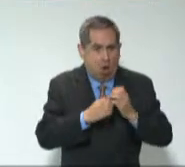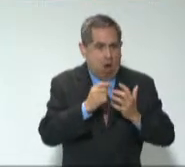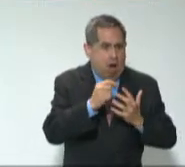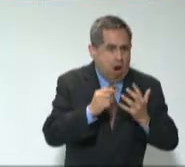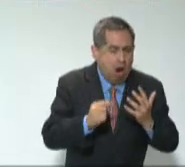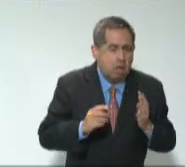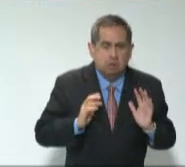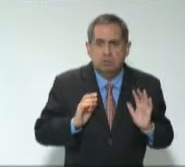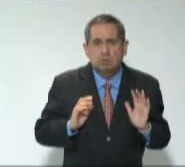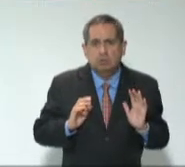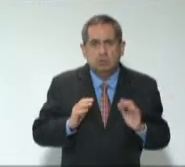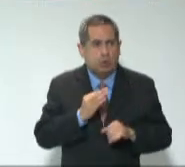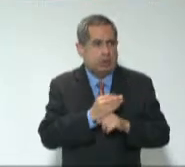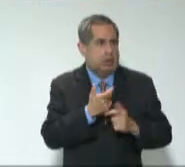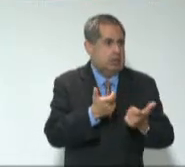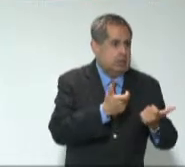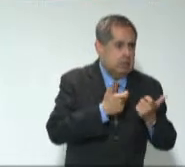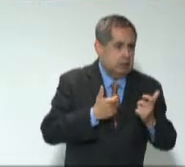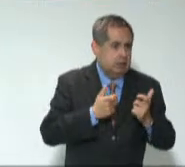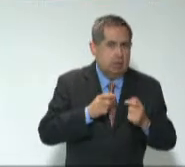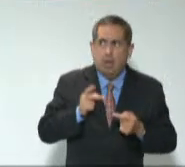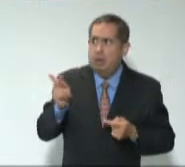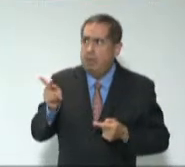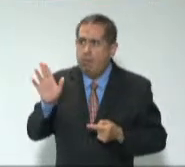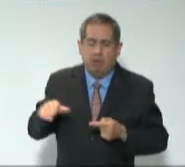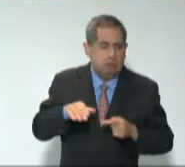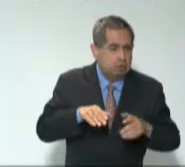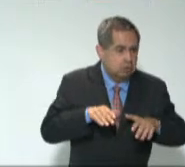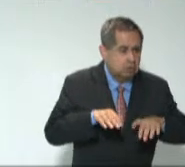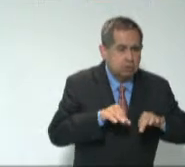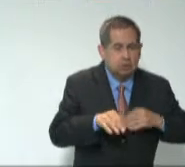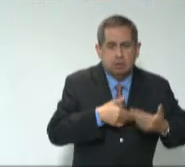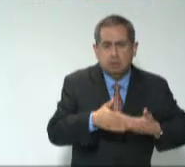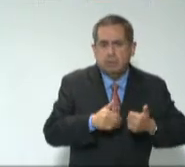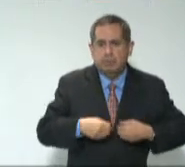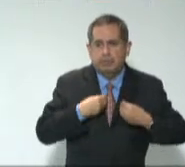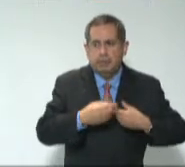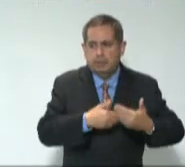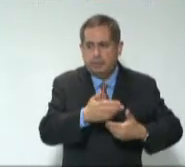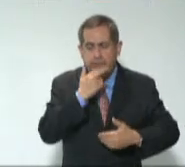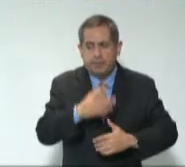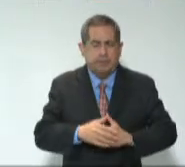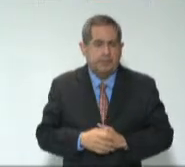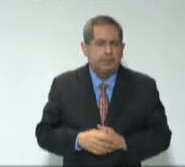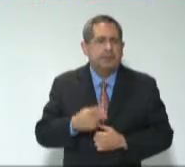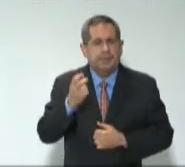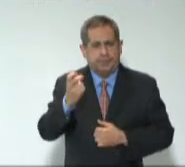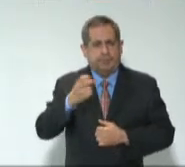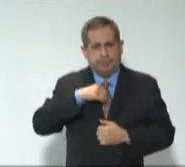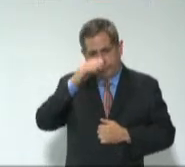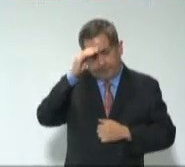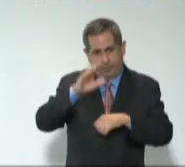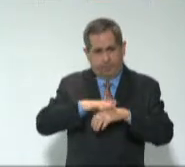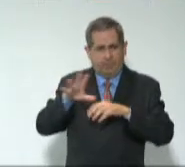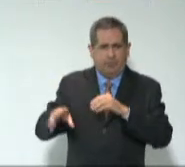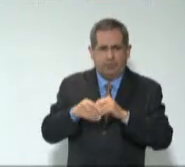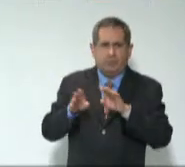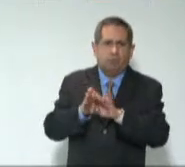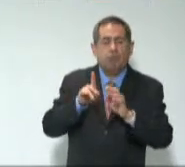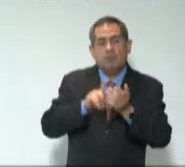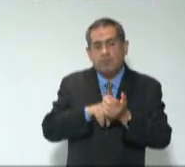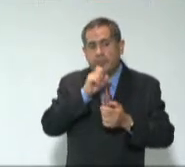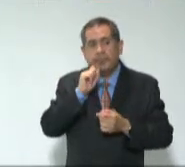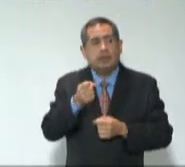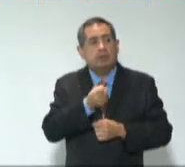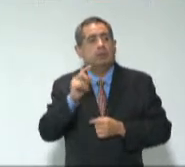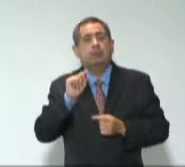económica en el sentido de su sobrevivencia de él y sus familiares pues estoy aunado a también a que en